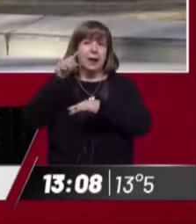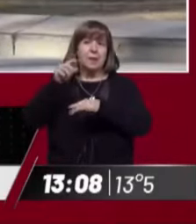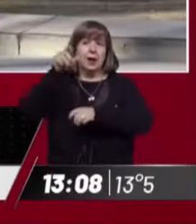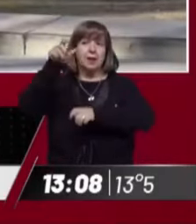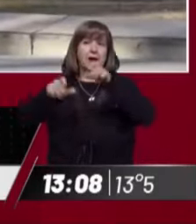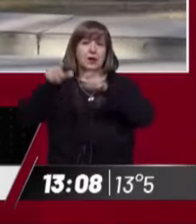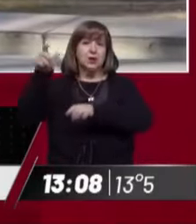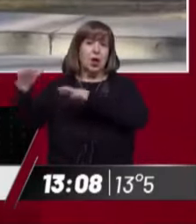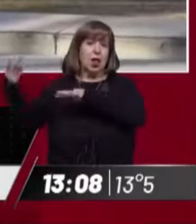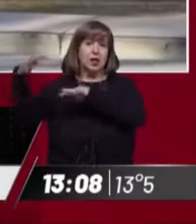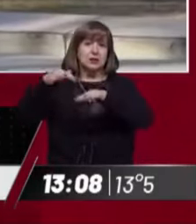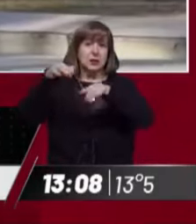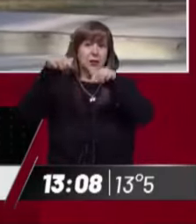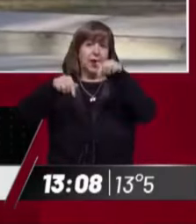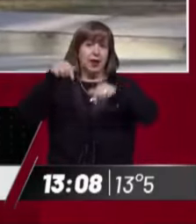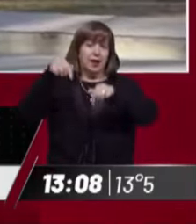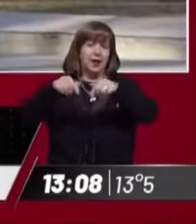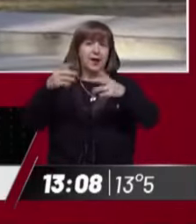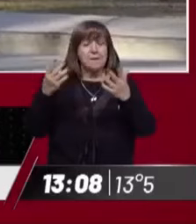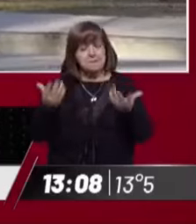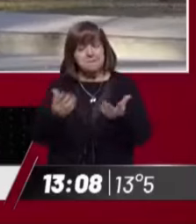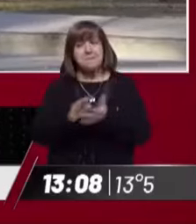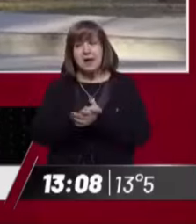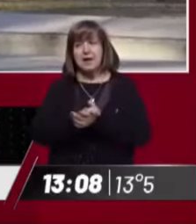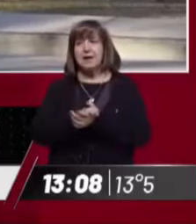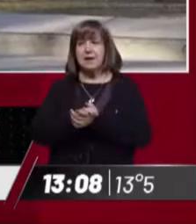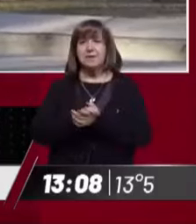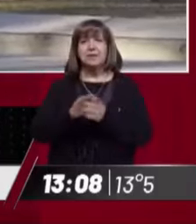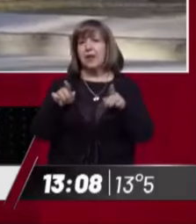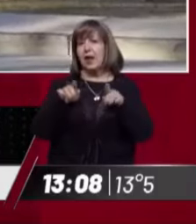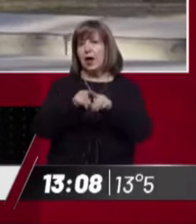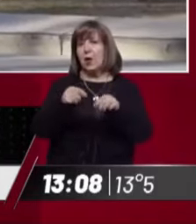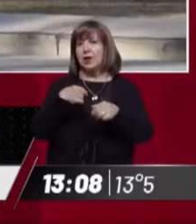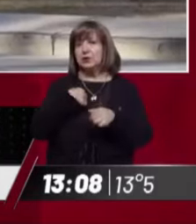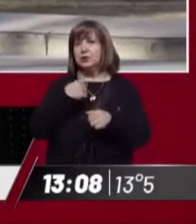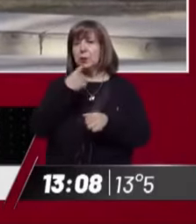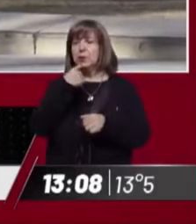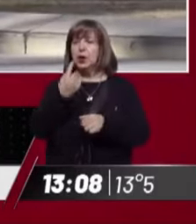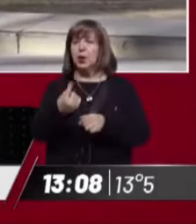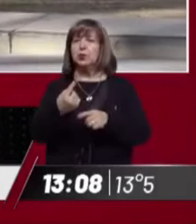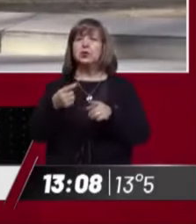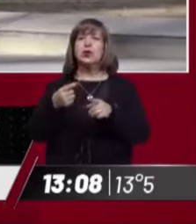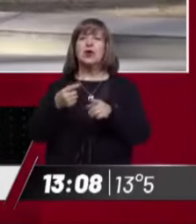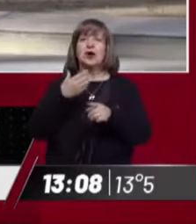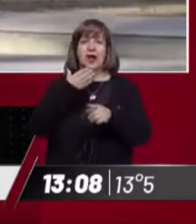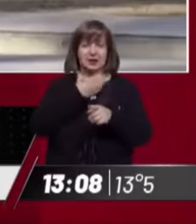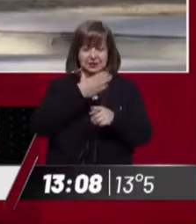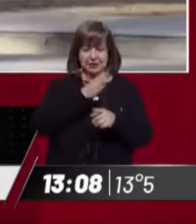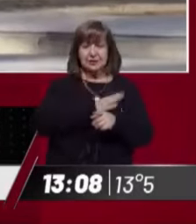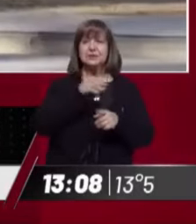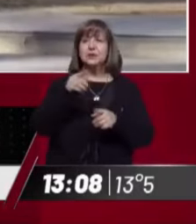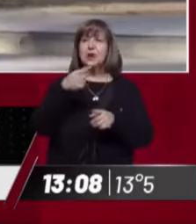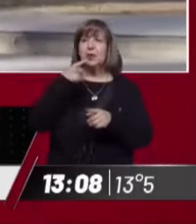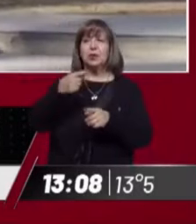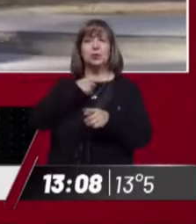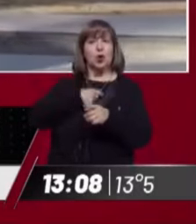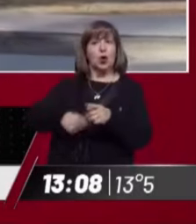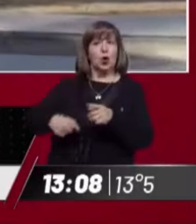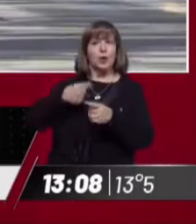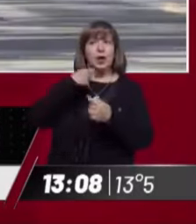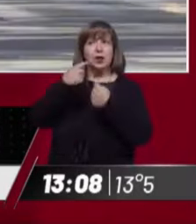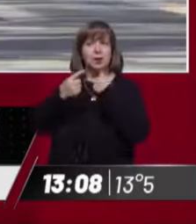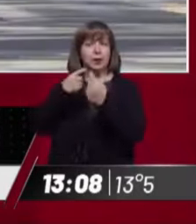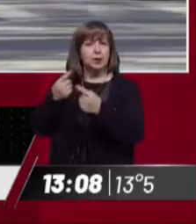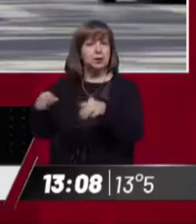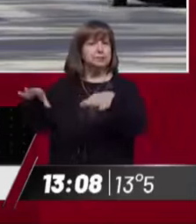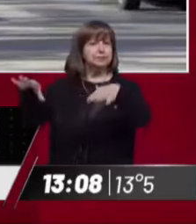mucho de lo que maneja justamente el gobierno, porque estuvimos haciendo la consulta y lo que nos decían es que hoy por hoy están